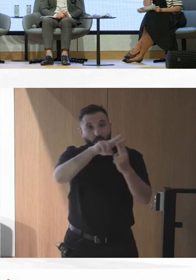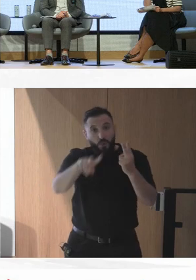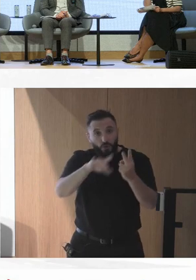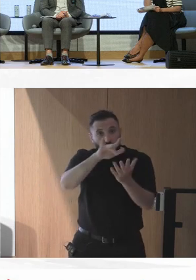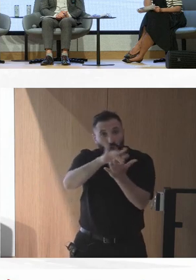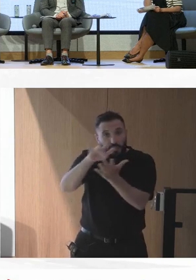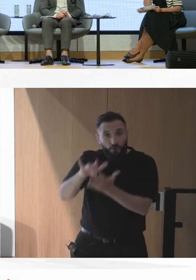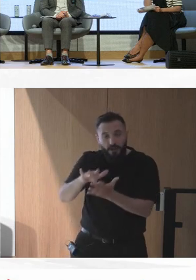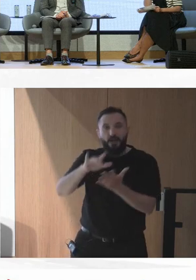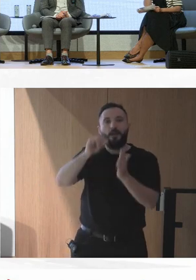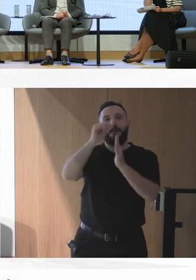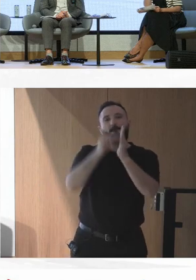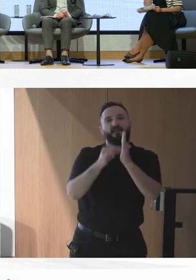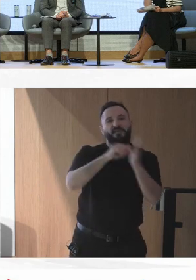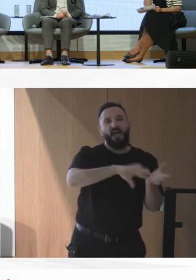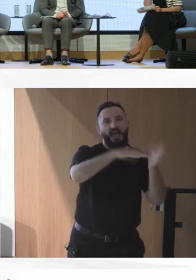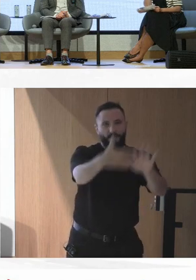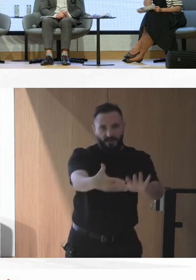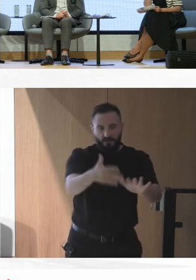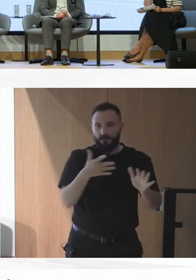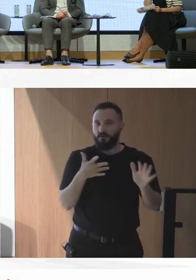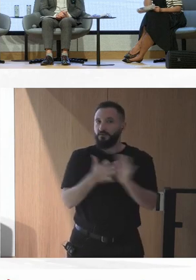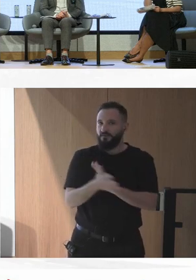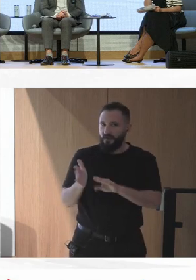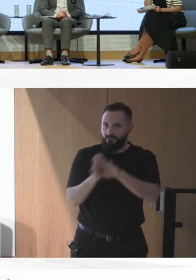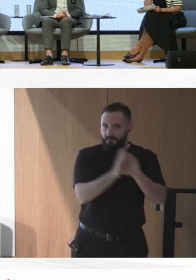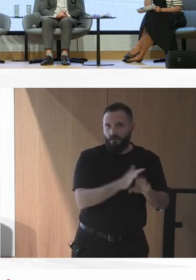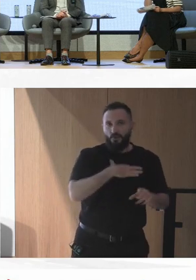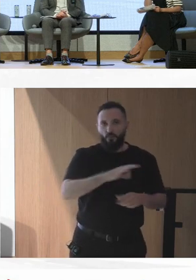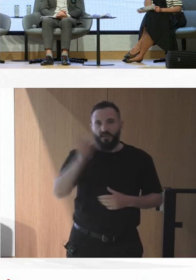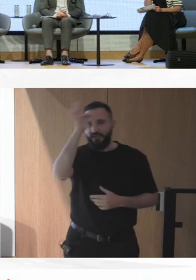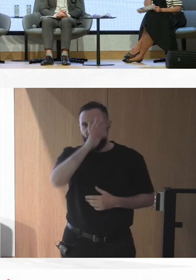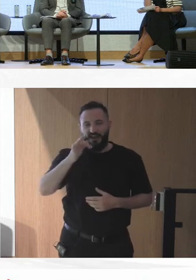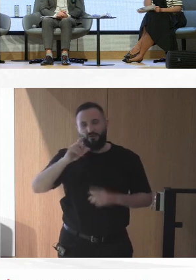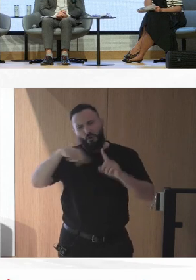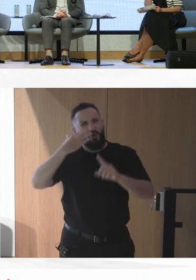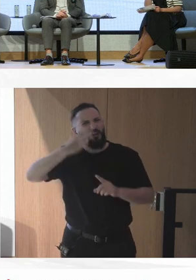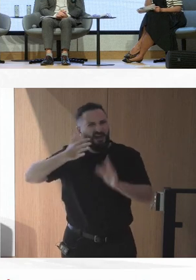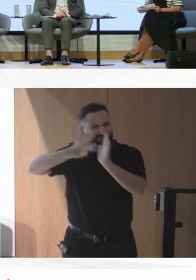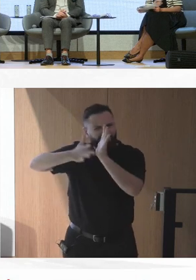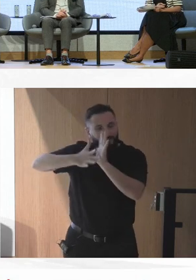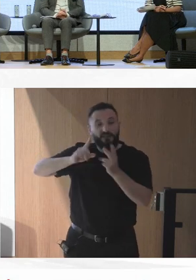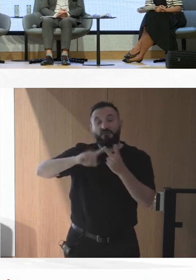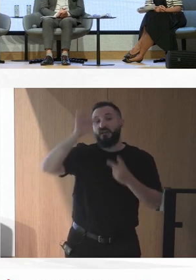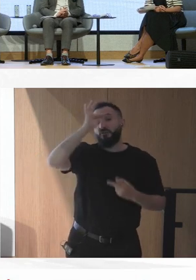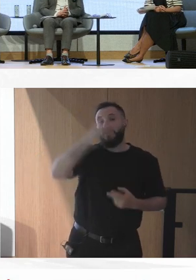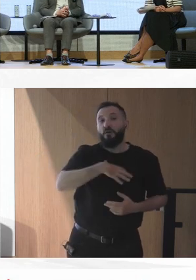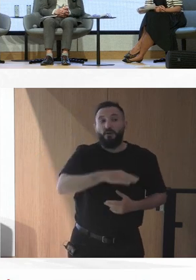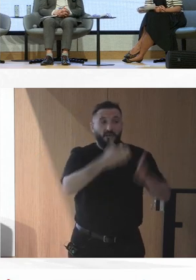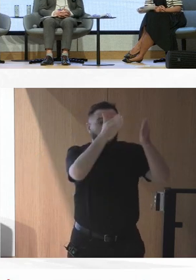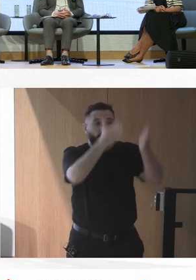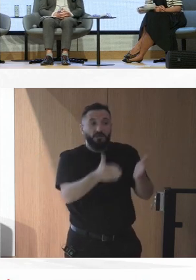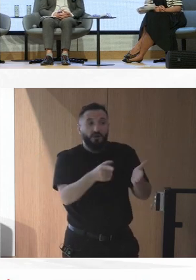aplica la medida. Es decir, que en teoría podría pasar, luego puedo contar lo que pasa en la práctica, ¿no?, pero en teoría podría pasar, ¿no?, que la